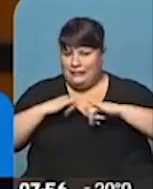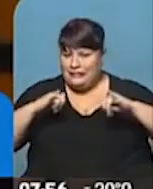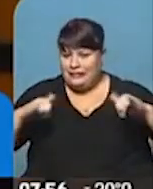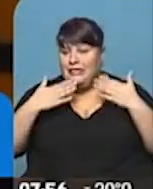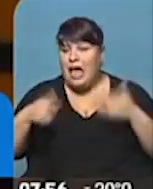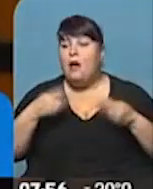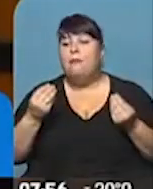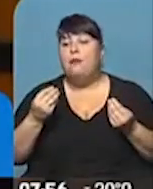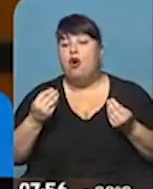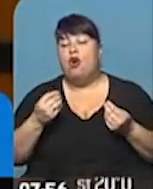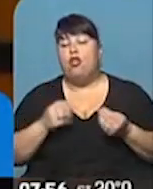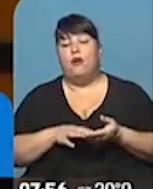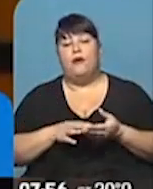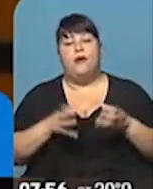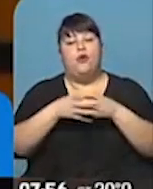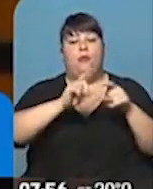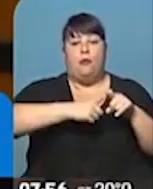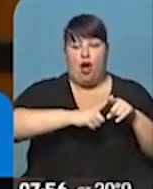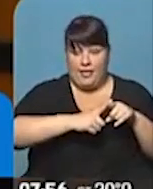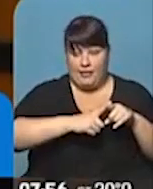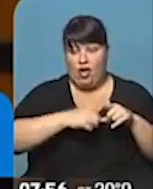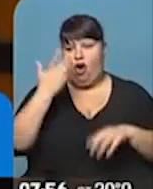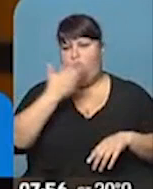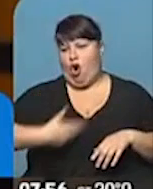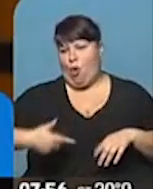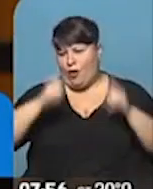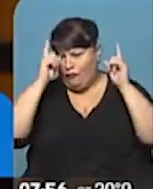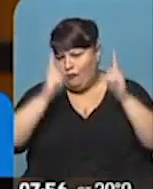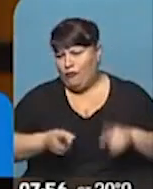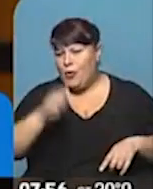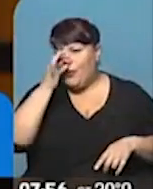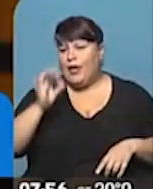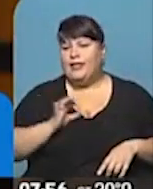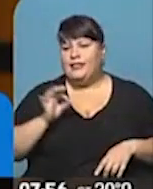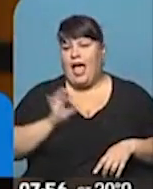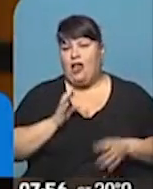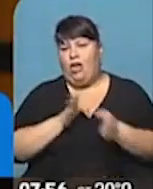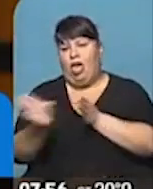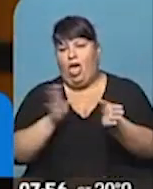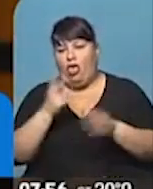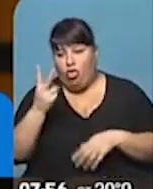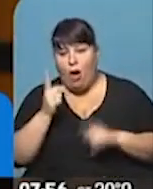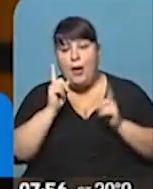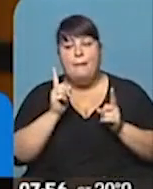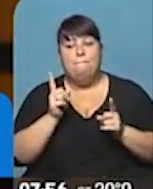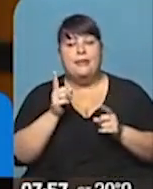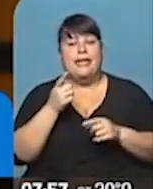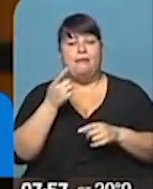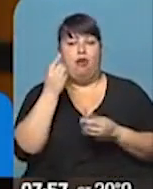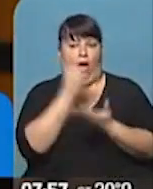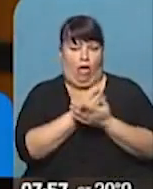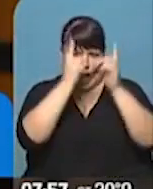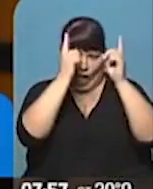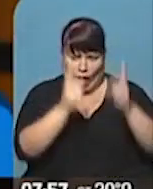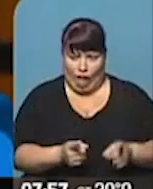bueno, entre un régimen político que han venido gobernando más de 20 años, el bipartidismo, donde los mismos candidatos se repetían y